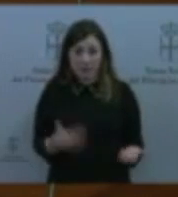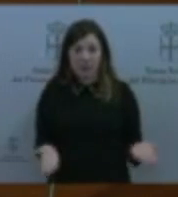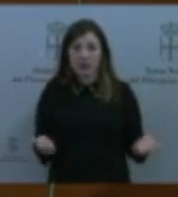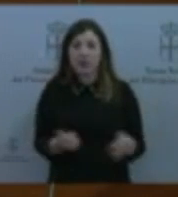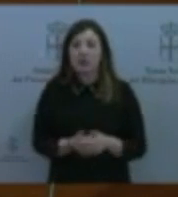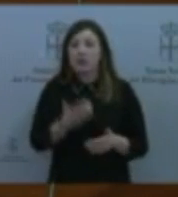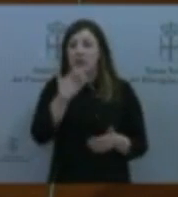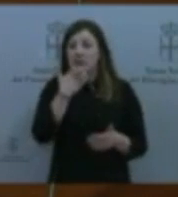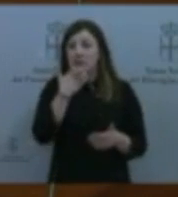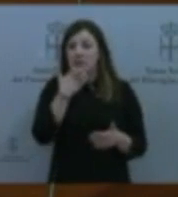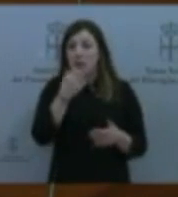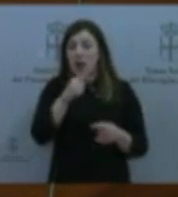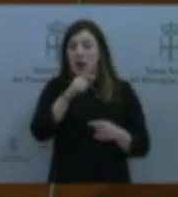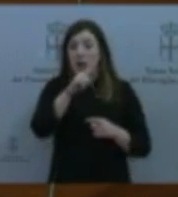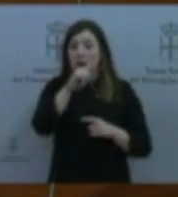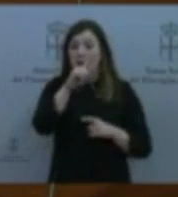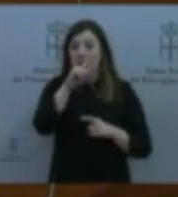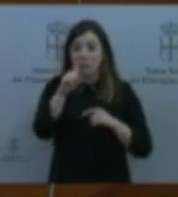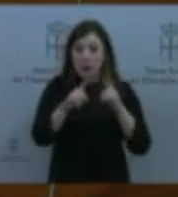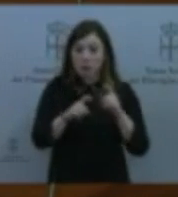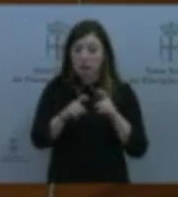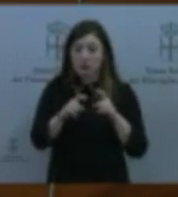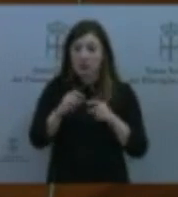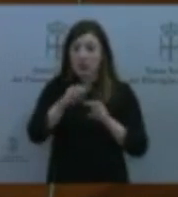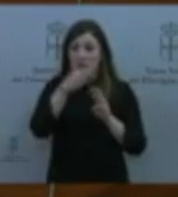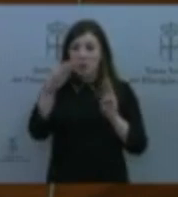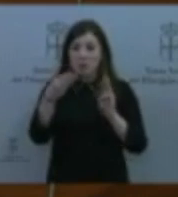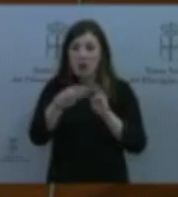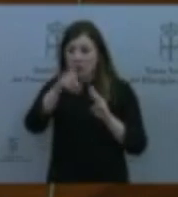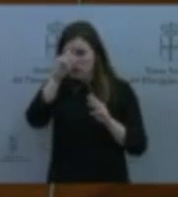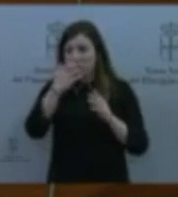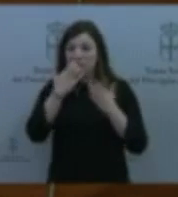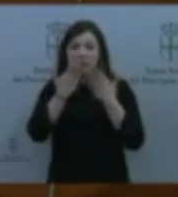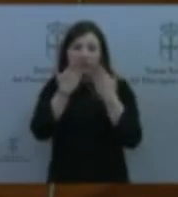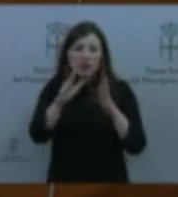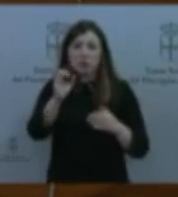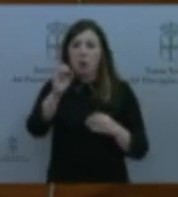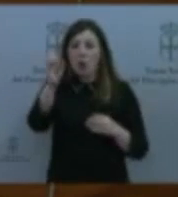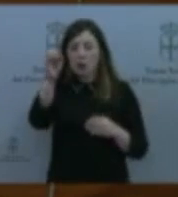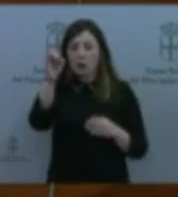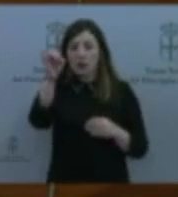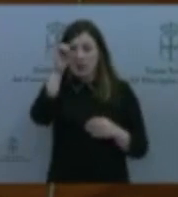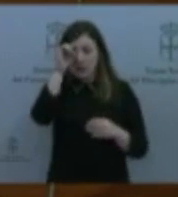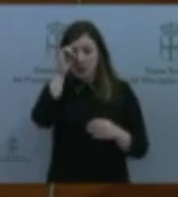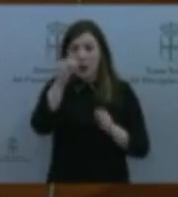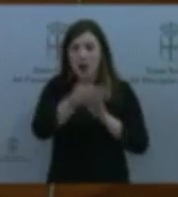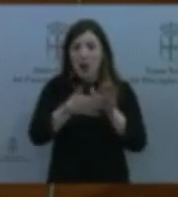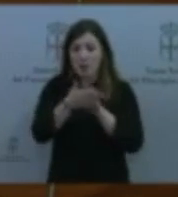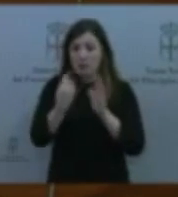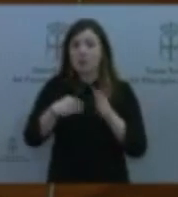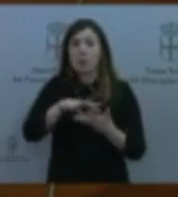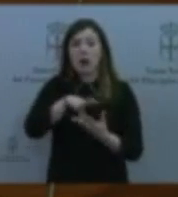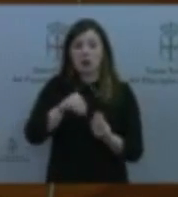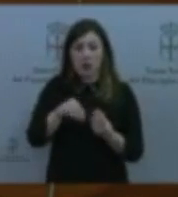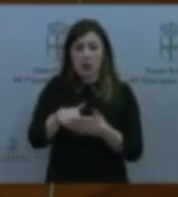de la página, no sé si era Facebook, Instagram o cualquiera que habla de esta noticia de prensa, hubiera visto que, si hubiera llegado hasta el final,